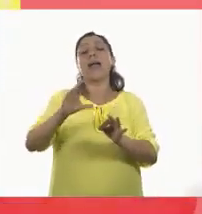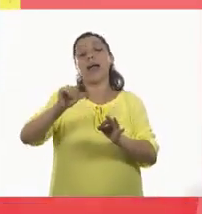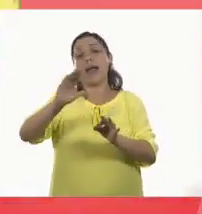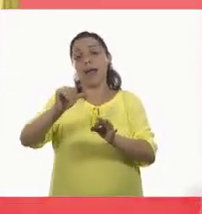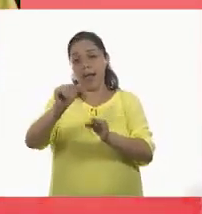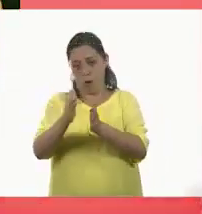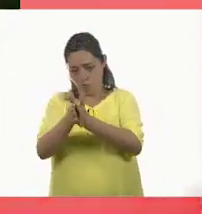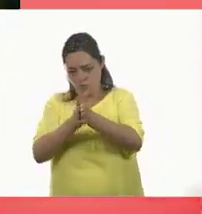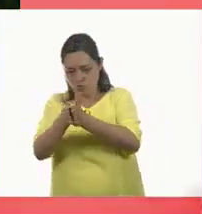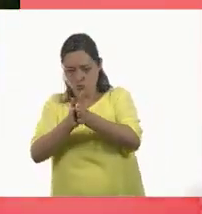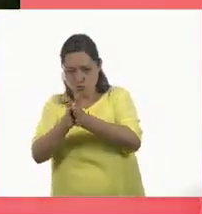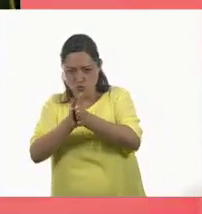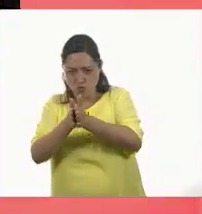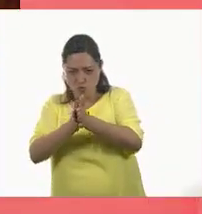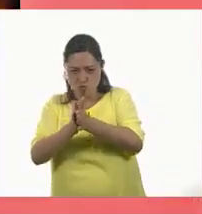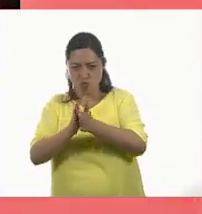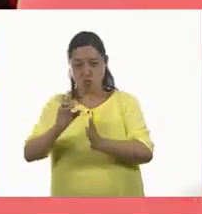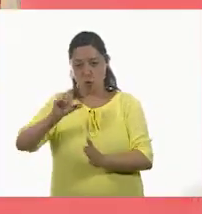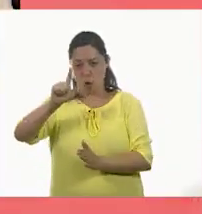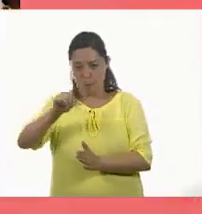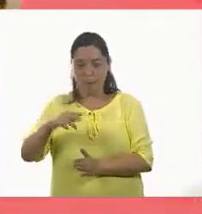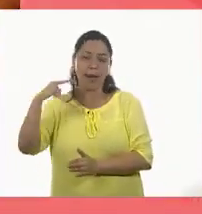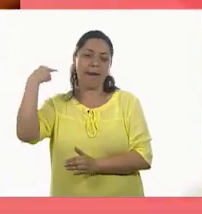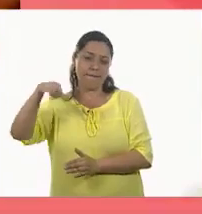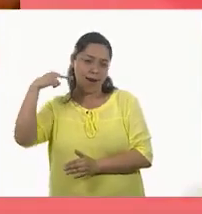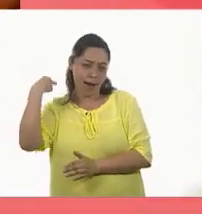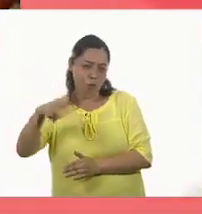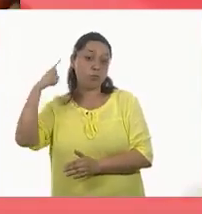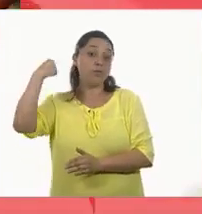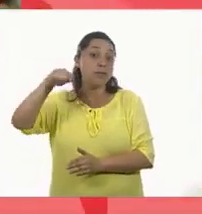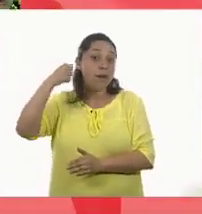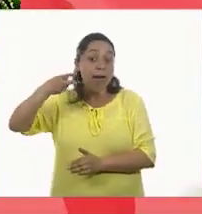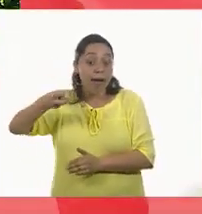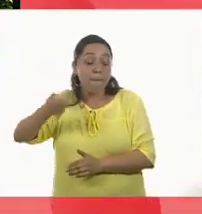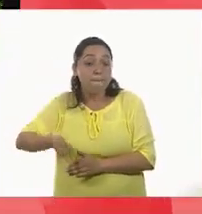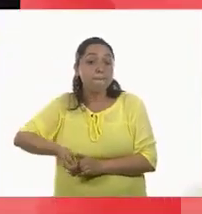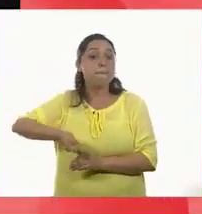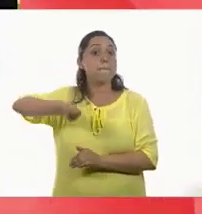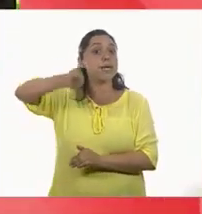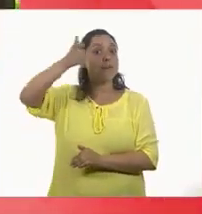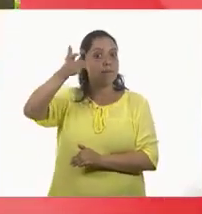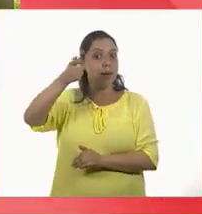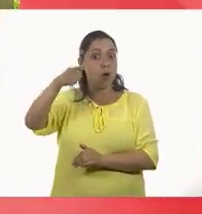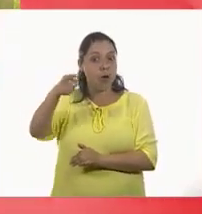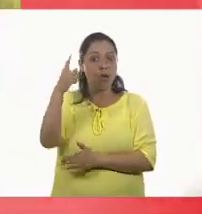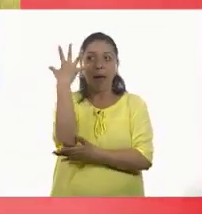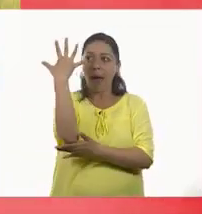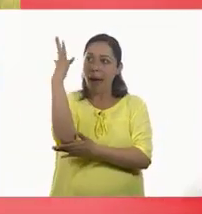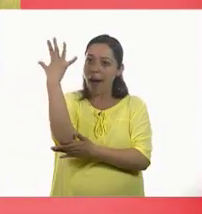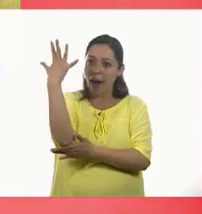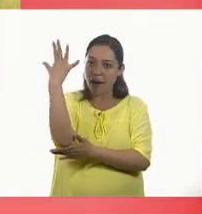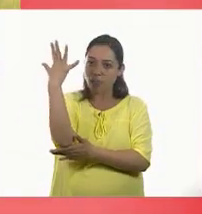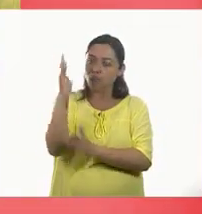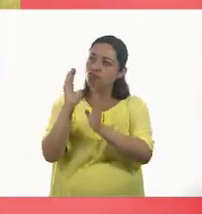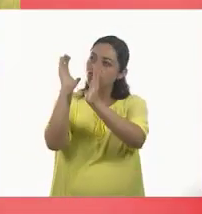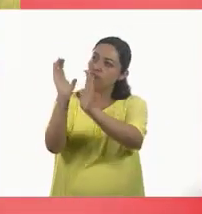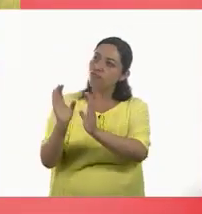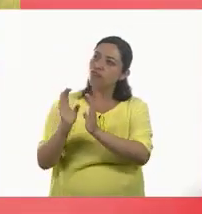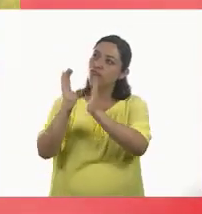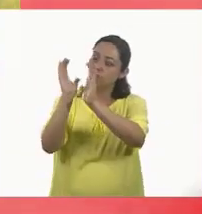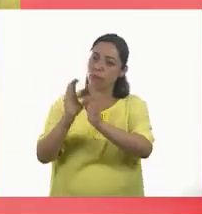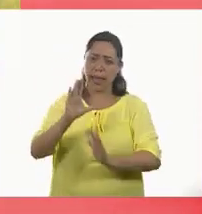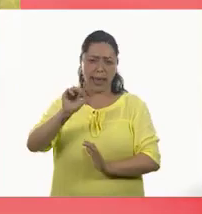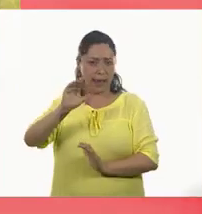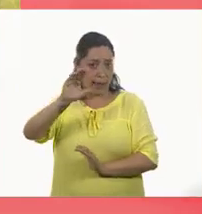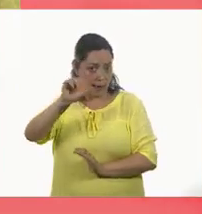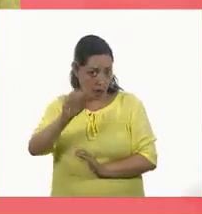olmecas asentados en el sur de Veracruz y en Tabasco los primeros en domesticar este árbol. El proceso del cacao